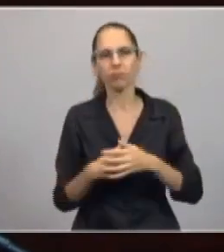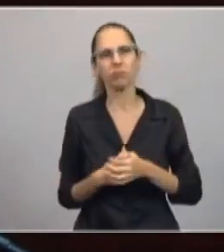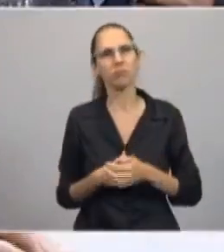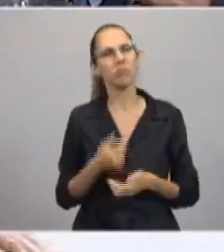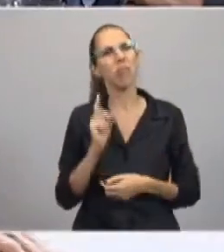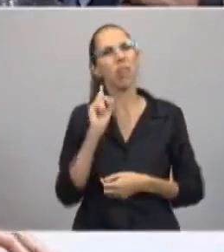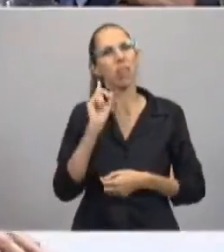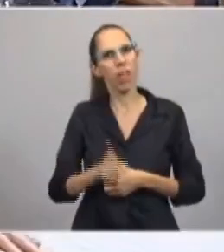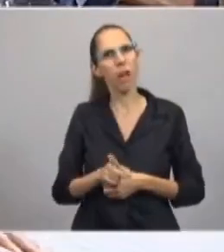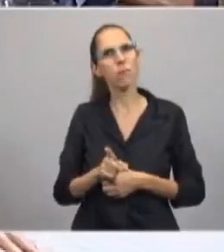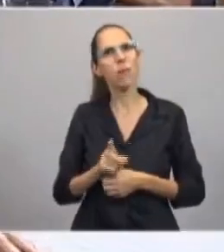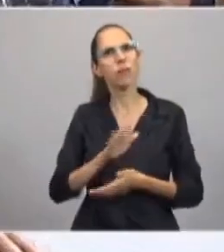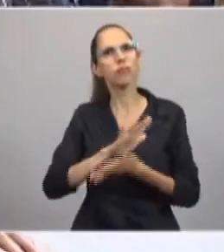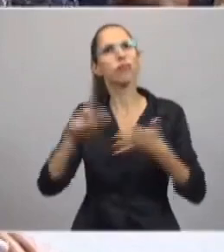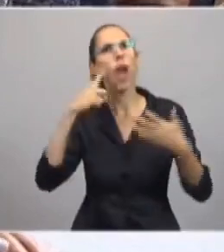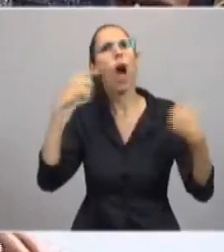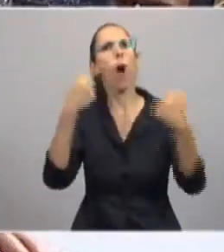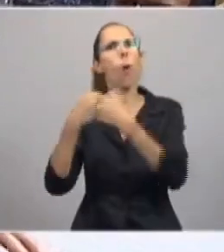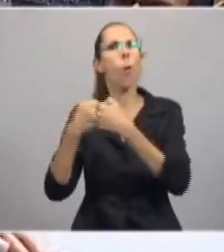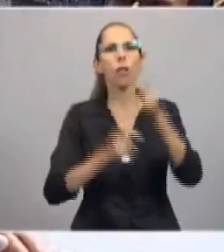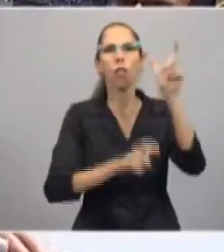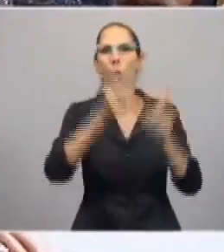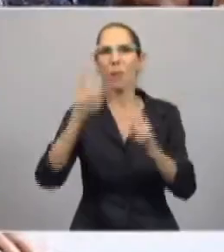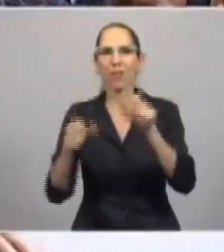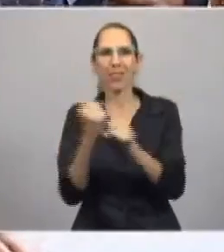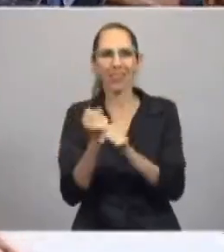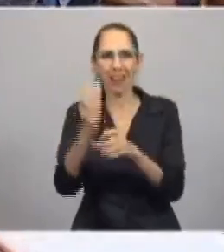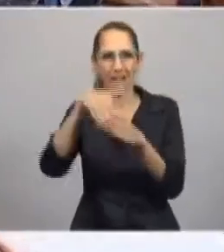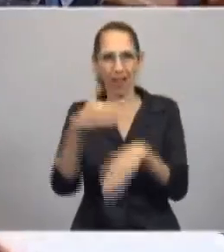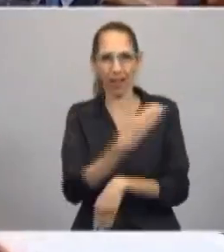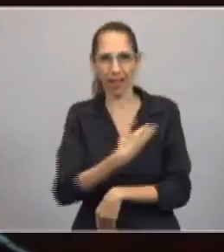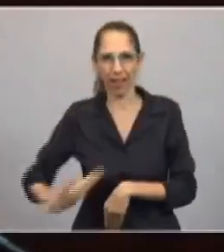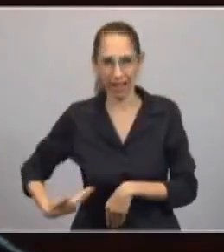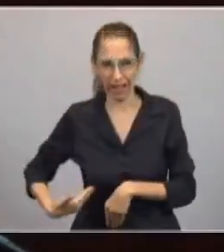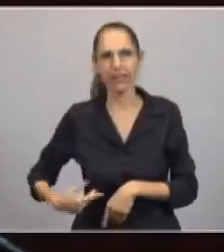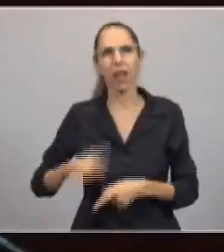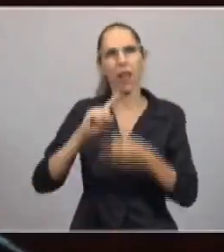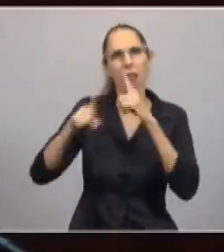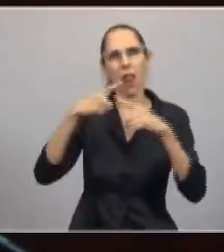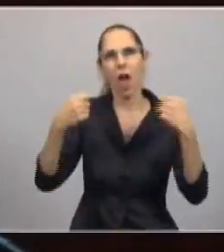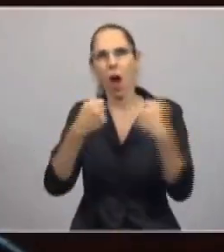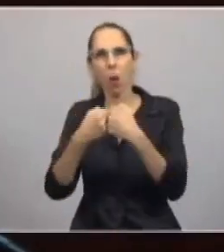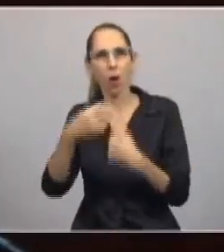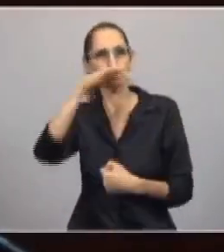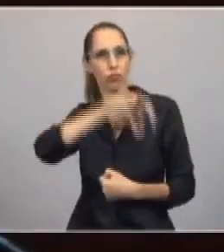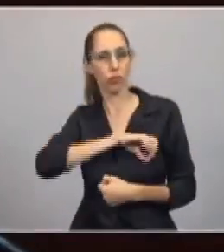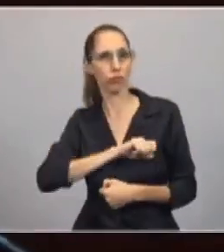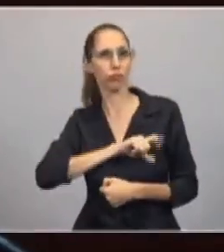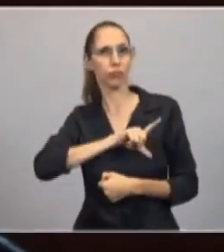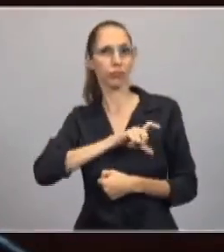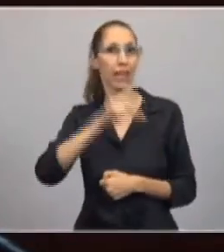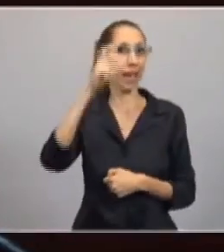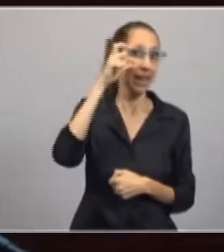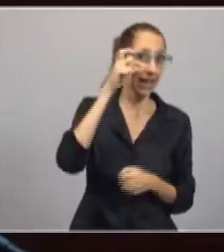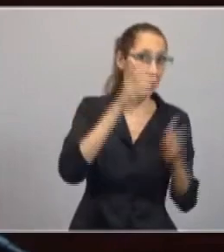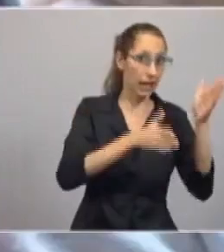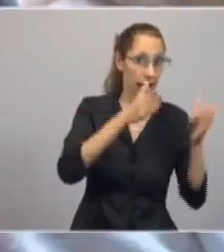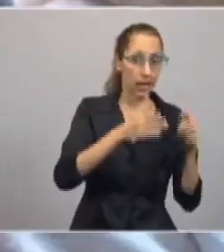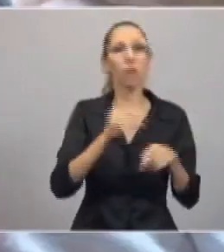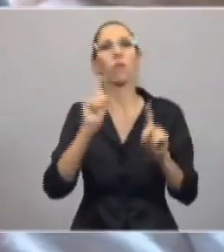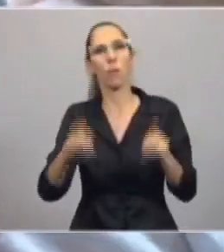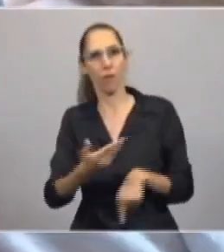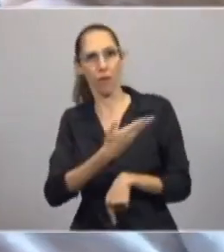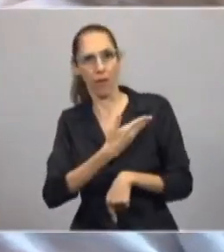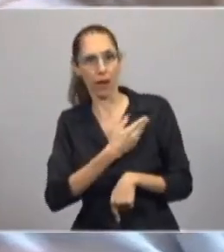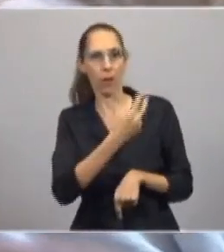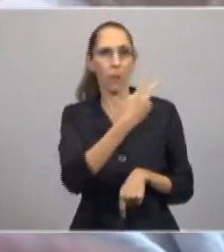alcanzamos el acuerdo con todos los trabajadores del Estado, con aumentos salariales en enero y en febrero del